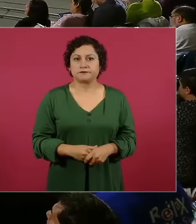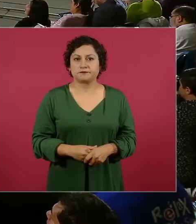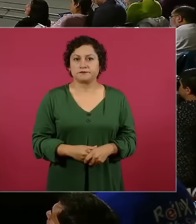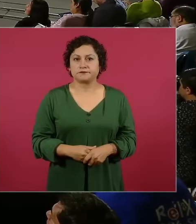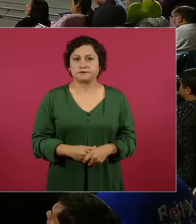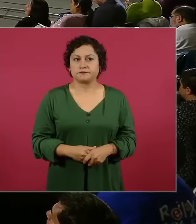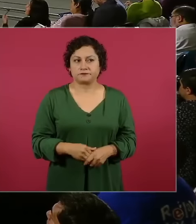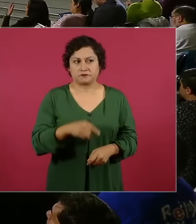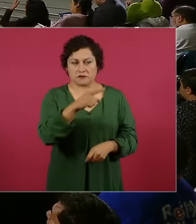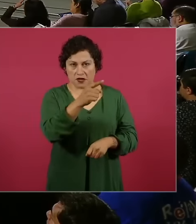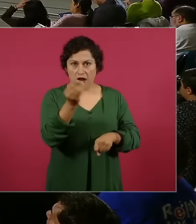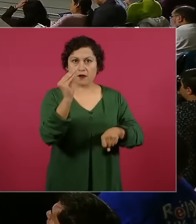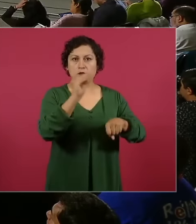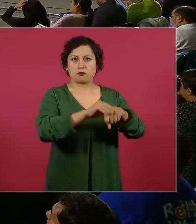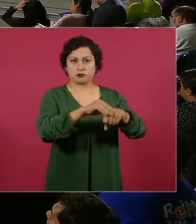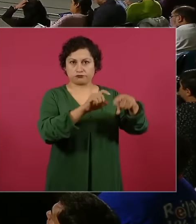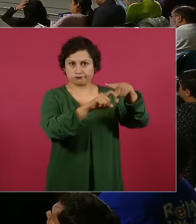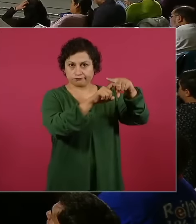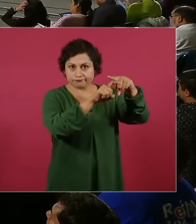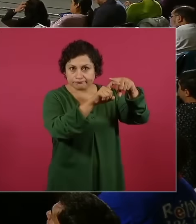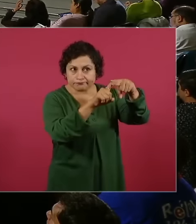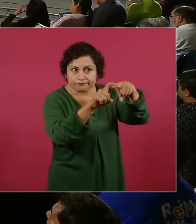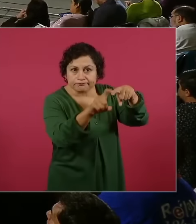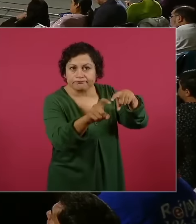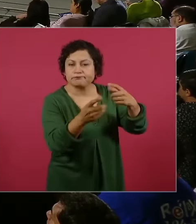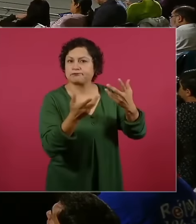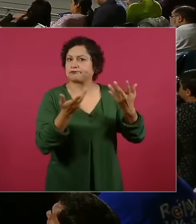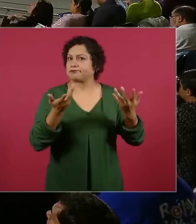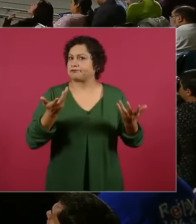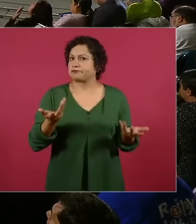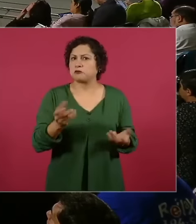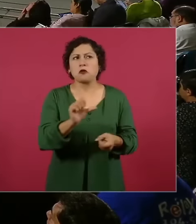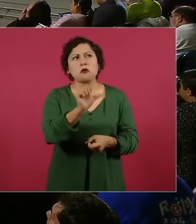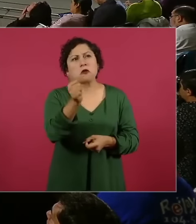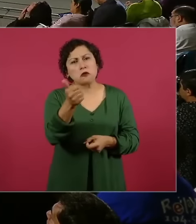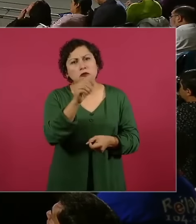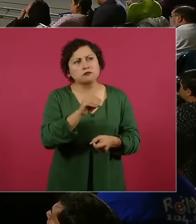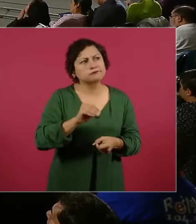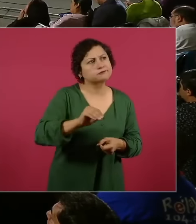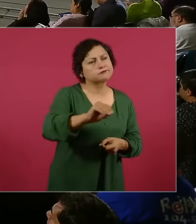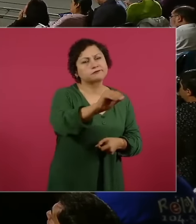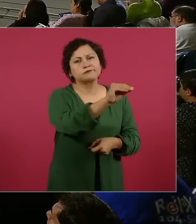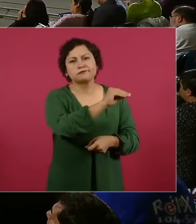hizo un teleférico. ¿Qué más se hizo ahí? Bueno, el